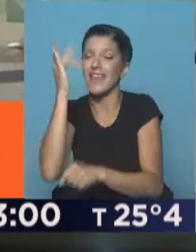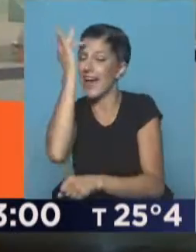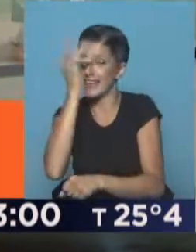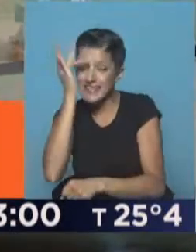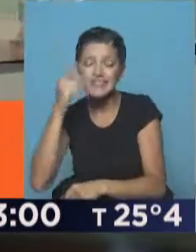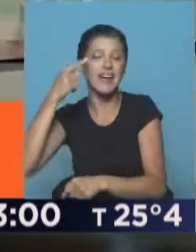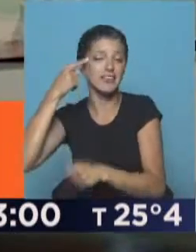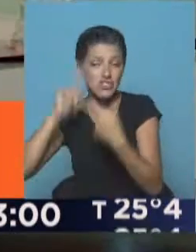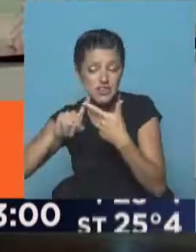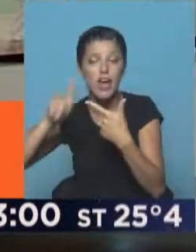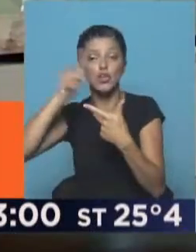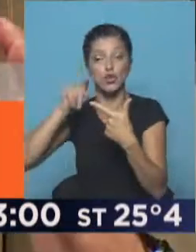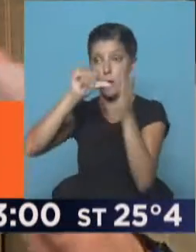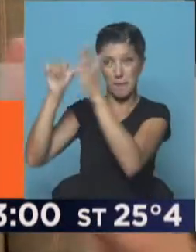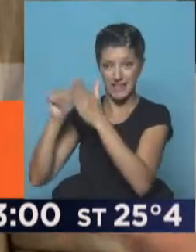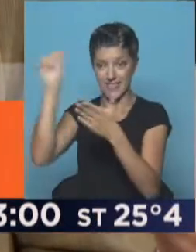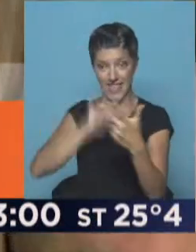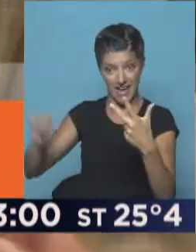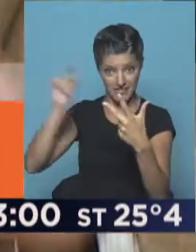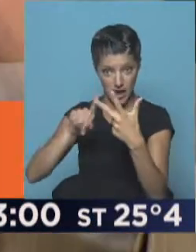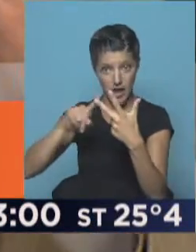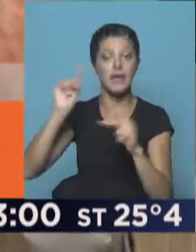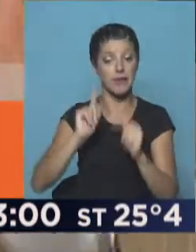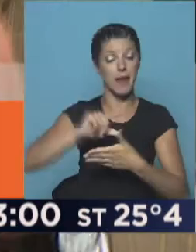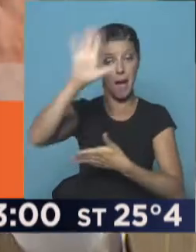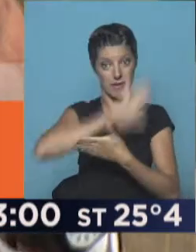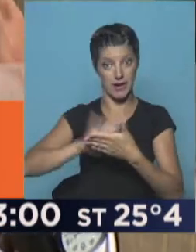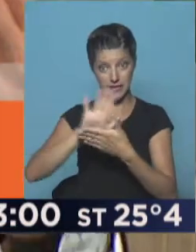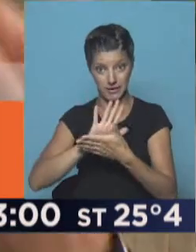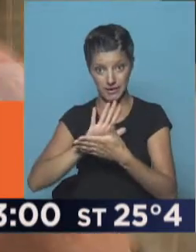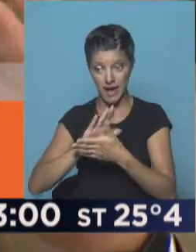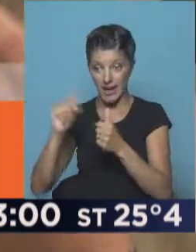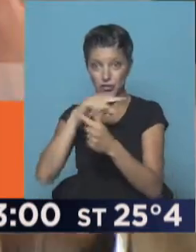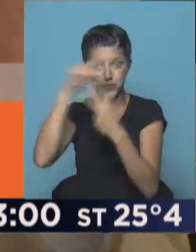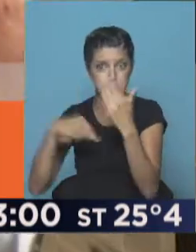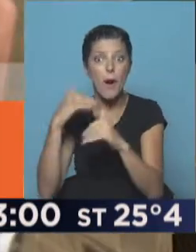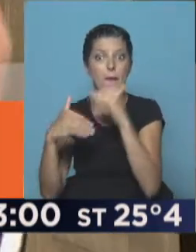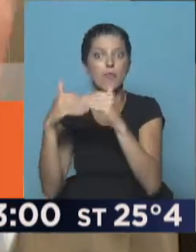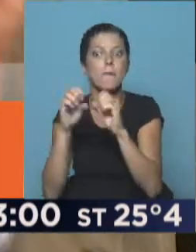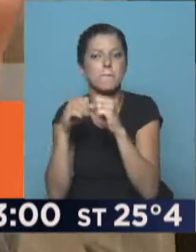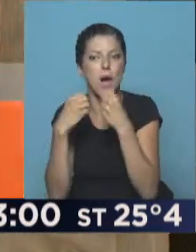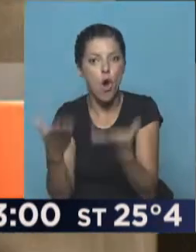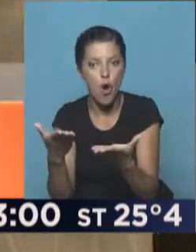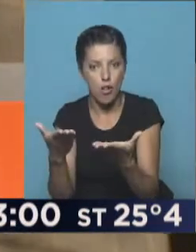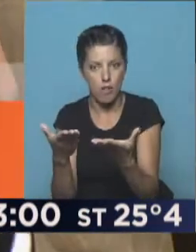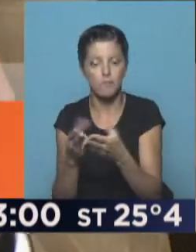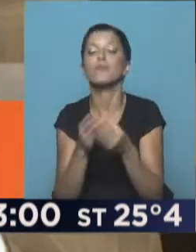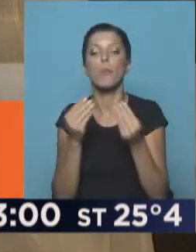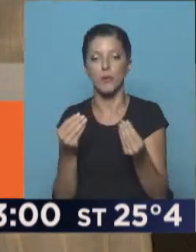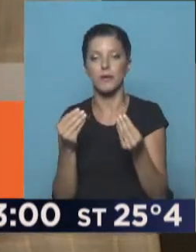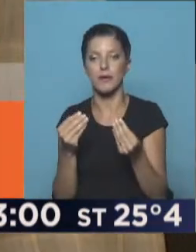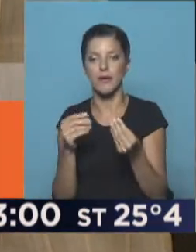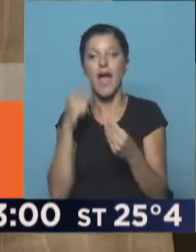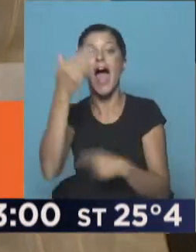en otras partes de Asia y un poco en América Latina, han mejorado enormemente porque pasaron a sustituir